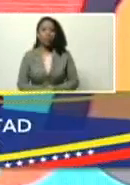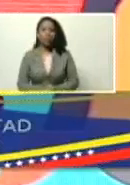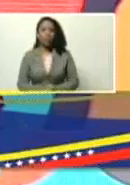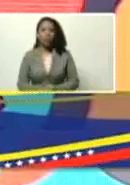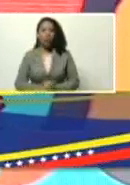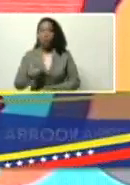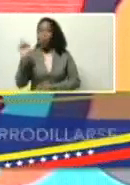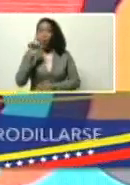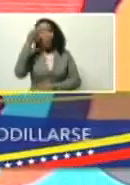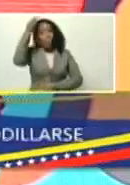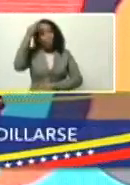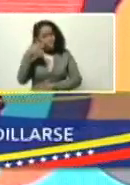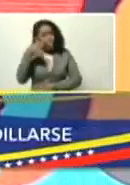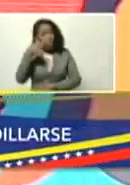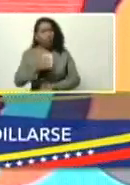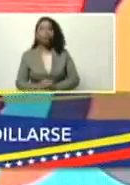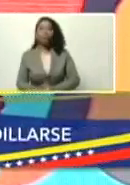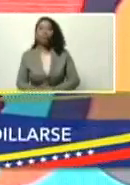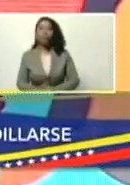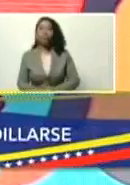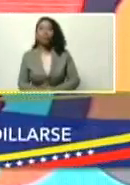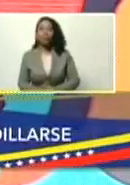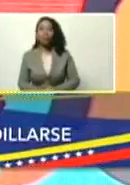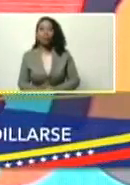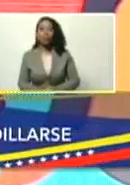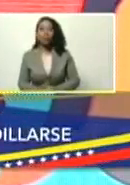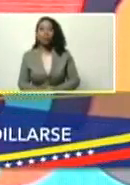No creamos